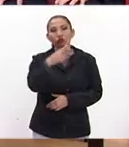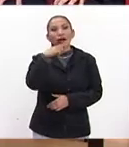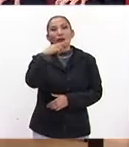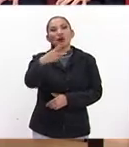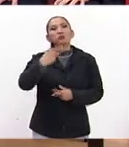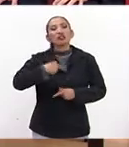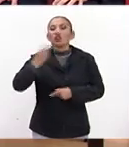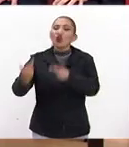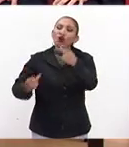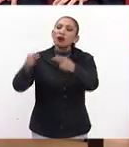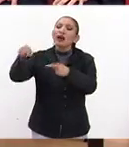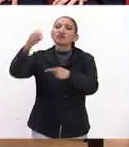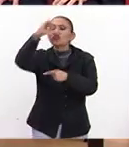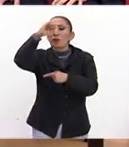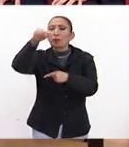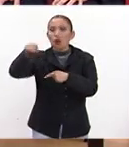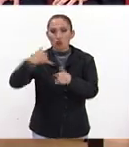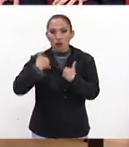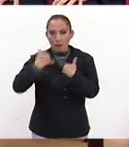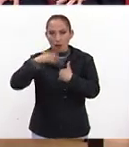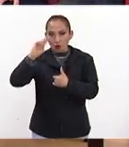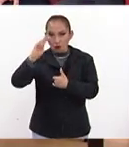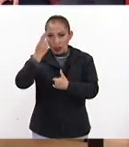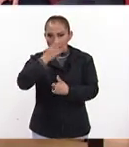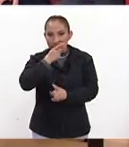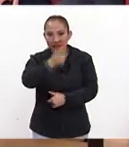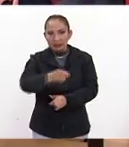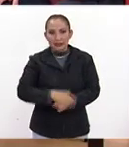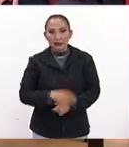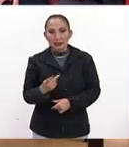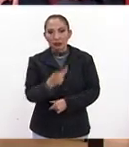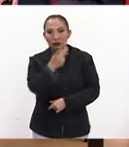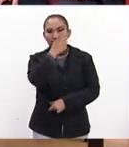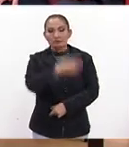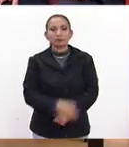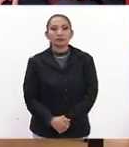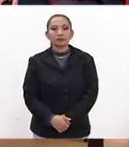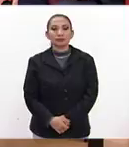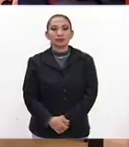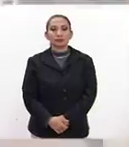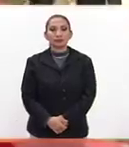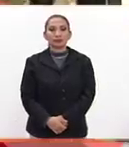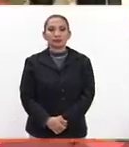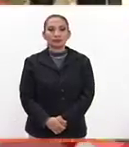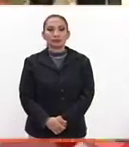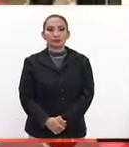los ciudadanos. En esta ocasión, un joven de la UNAM hace estas preguntas.